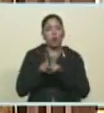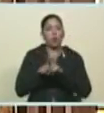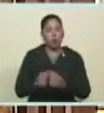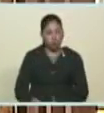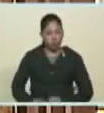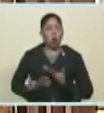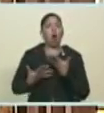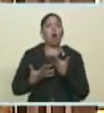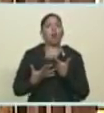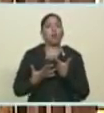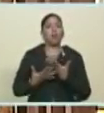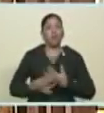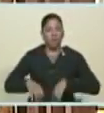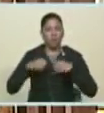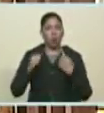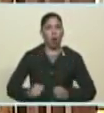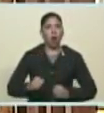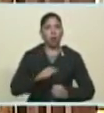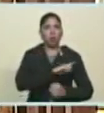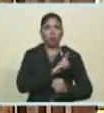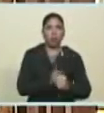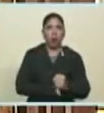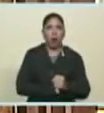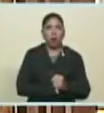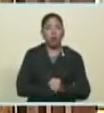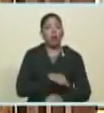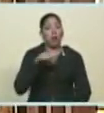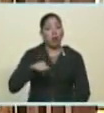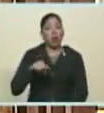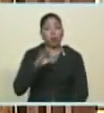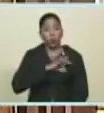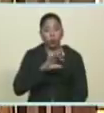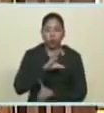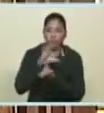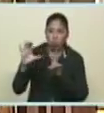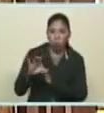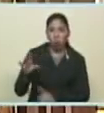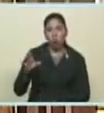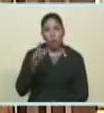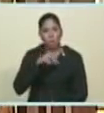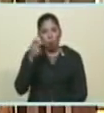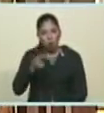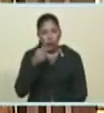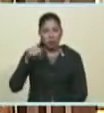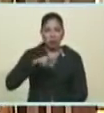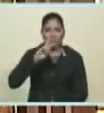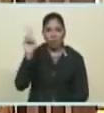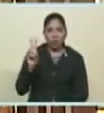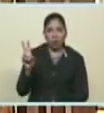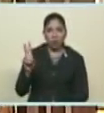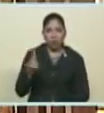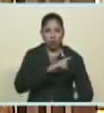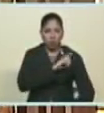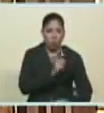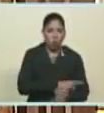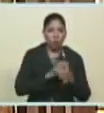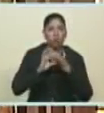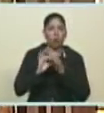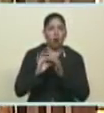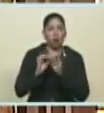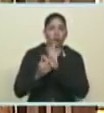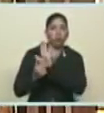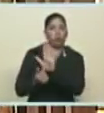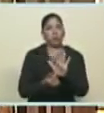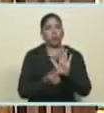fuerza determinante de la vida social, cultural y política de Venezuela. Y es la fuerza determinante de la